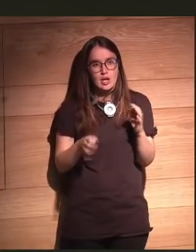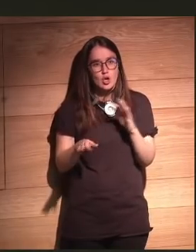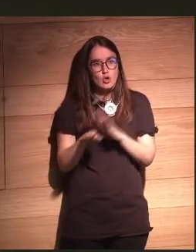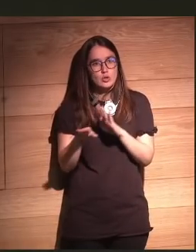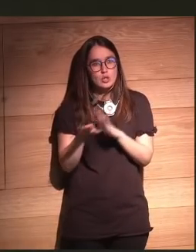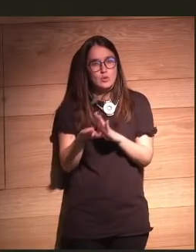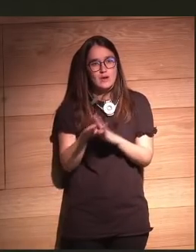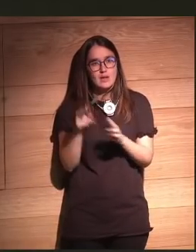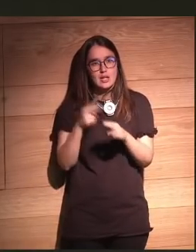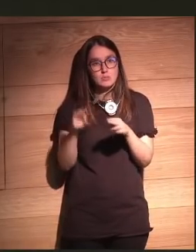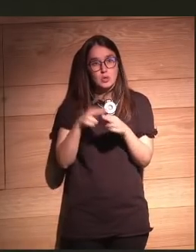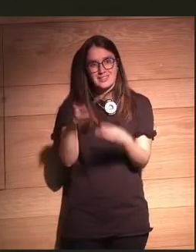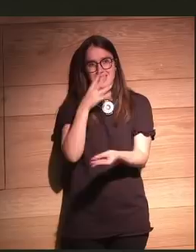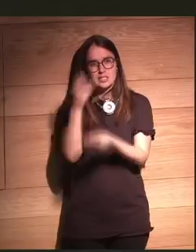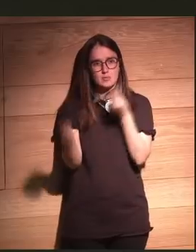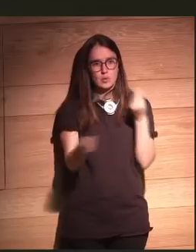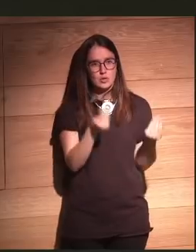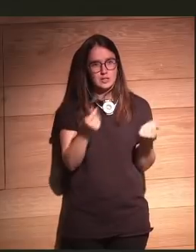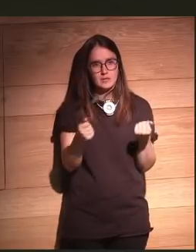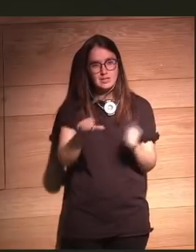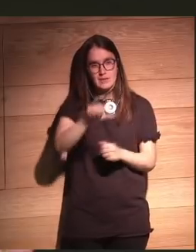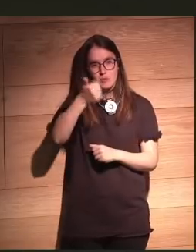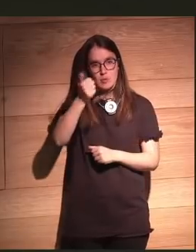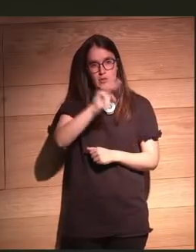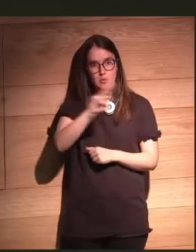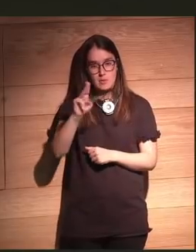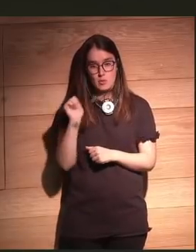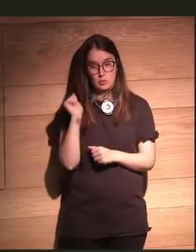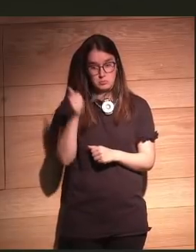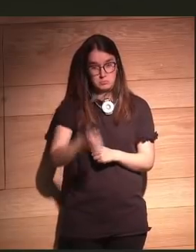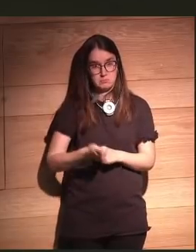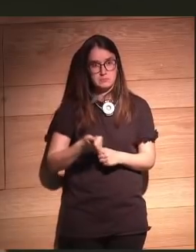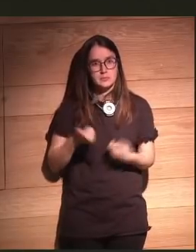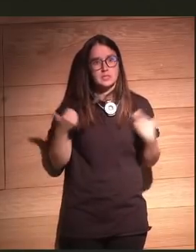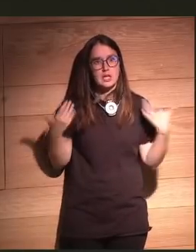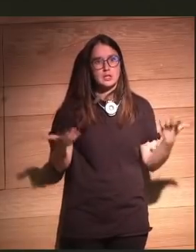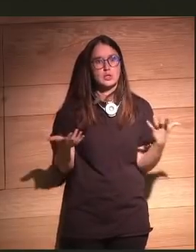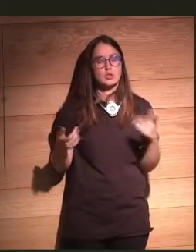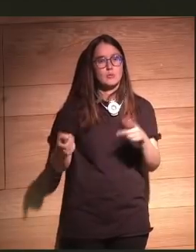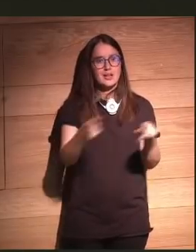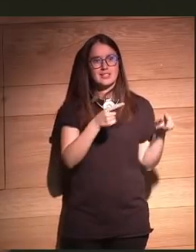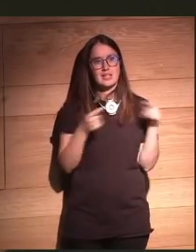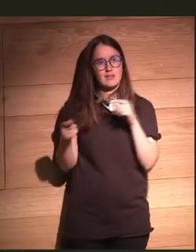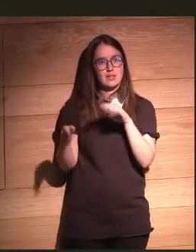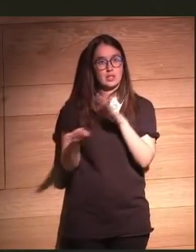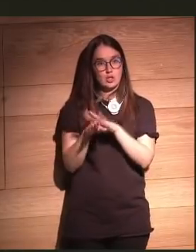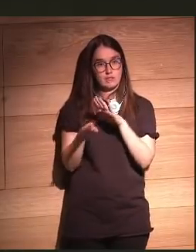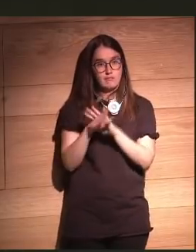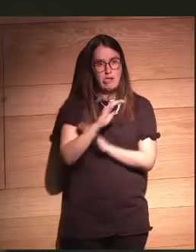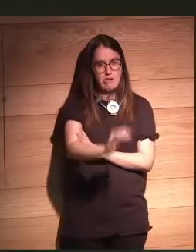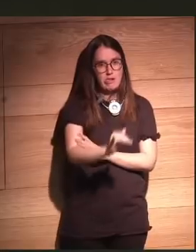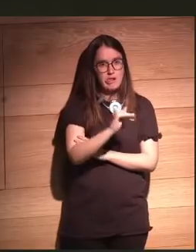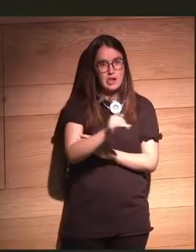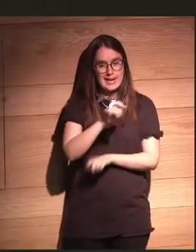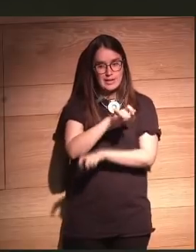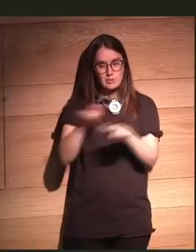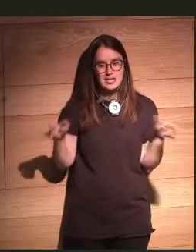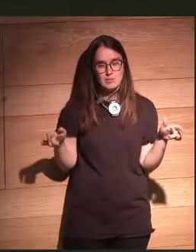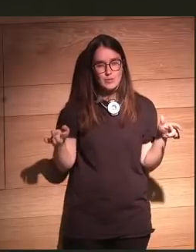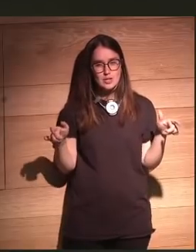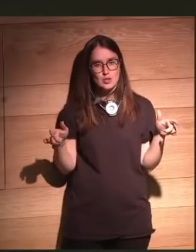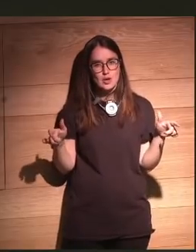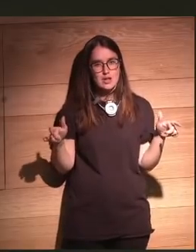las políticas especulativas que había aprobado el PP en los últimos años, ¿no? Entonces, como que ese debate está, y yo creo que la población lo